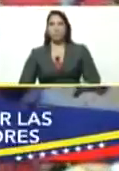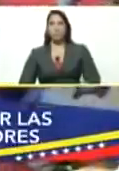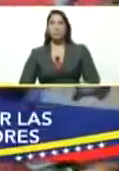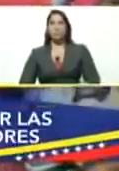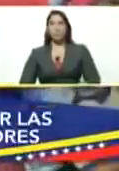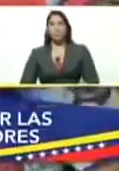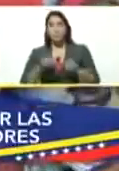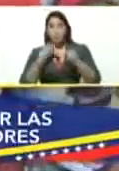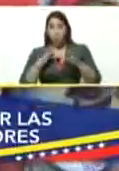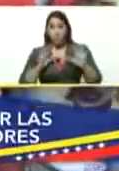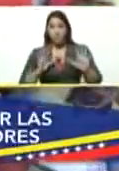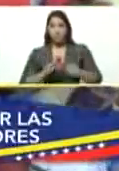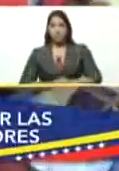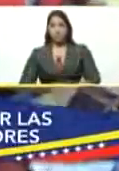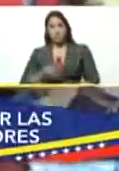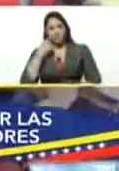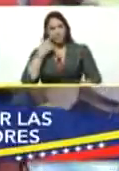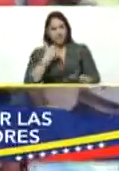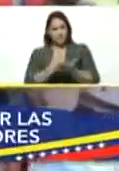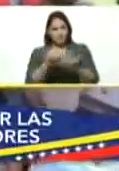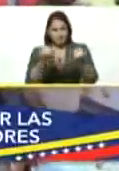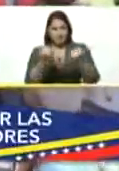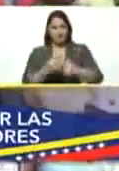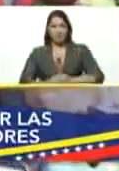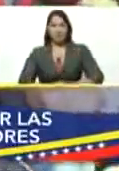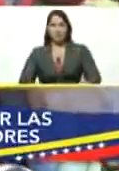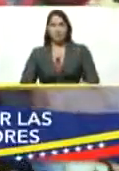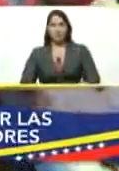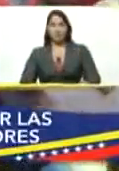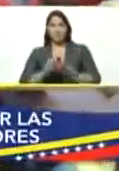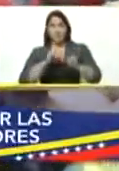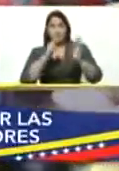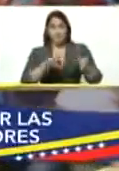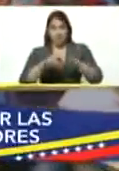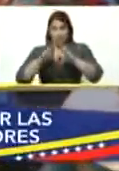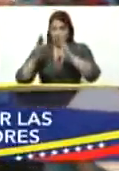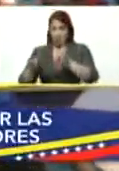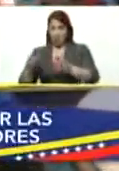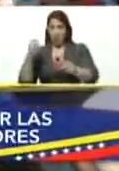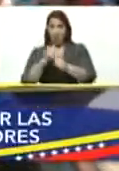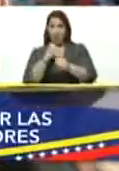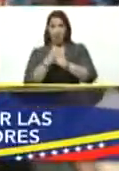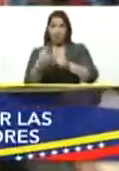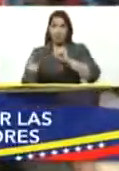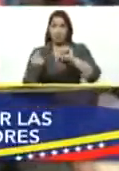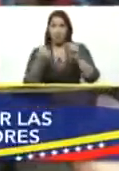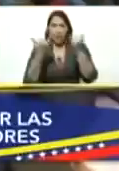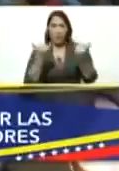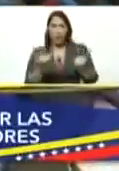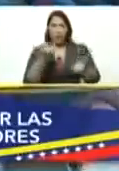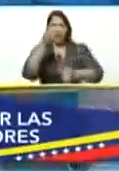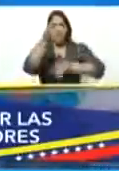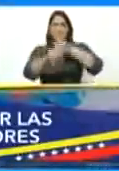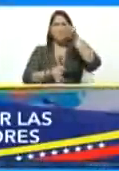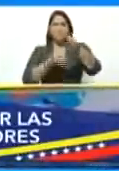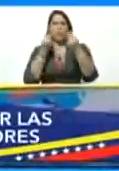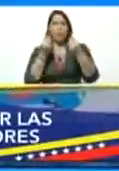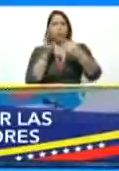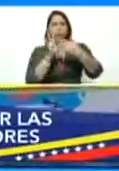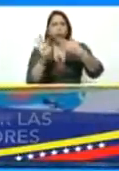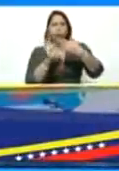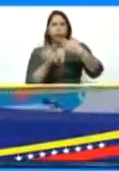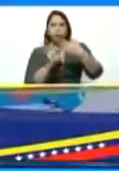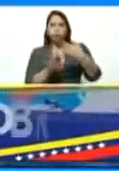bueno fíjense ustedes las mesas de trabajo ahora van a explicar cómo van a funcionar